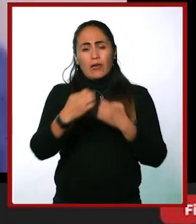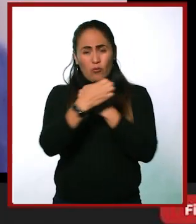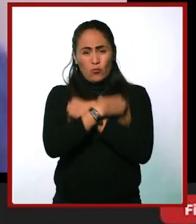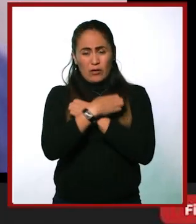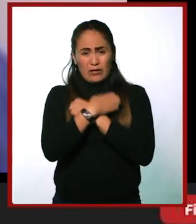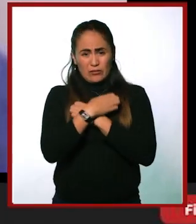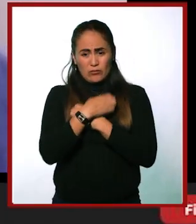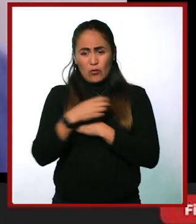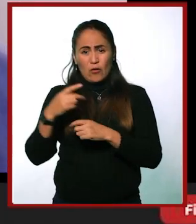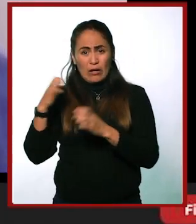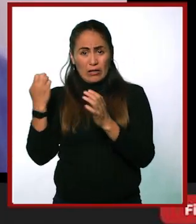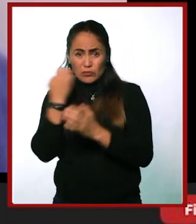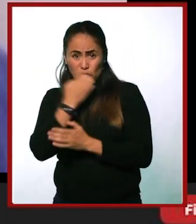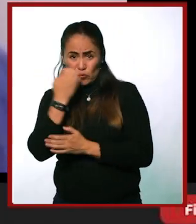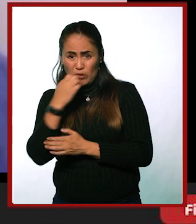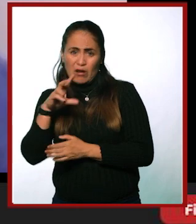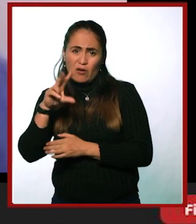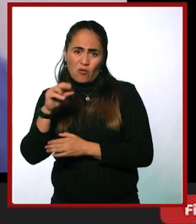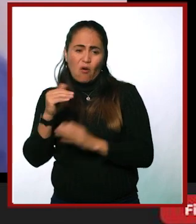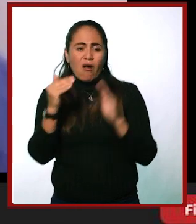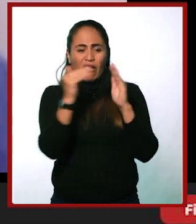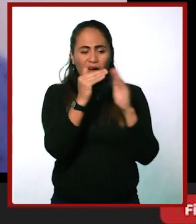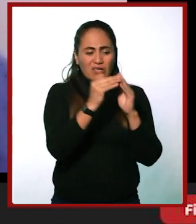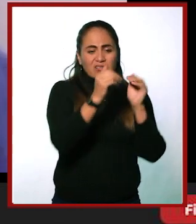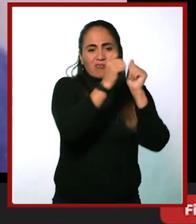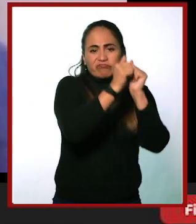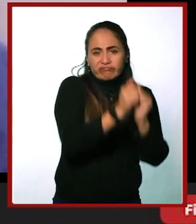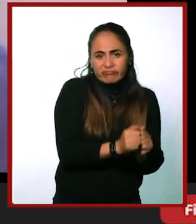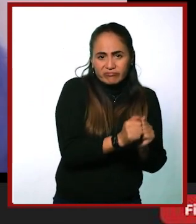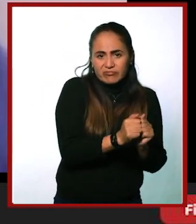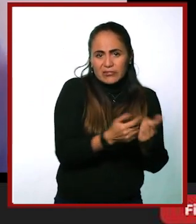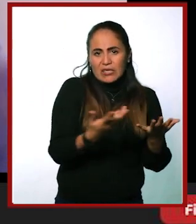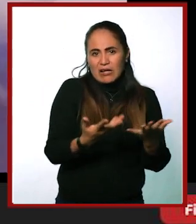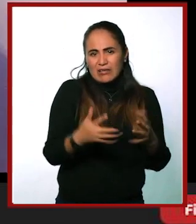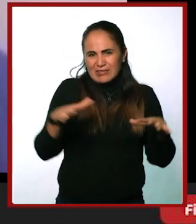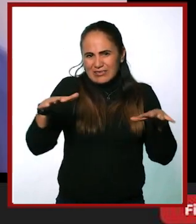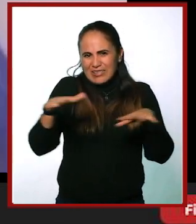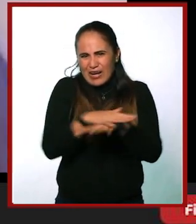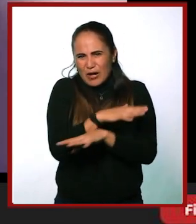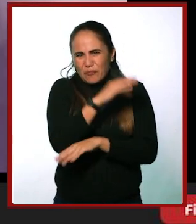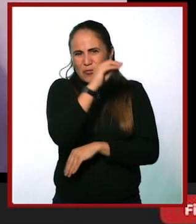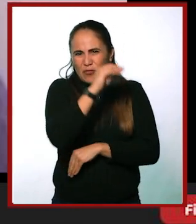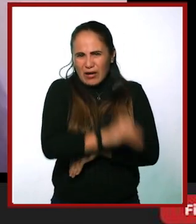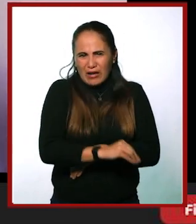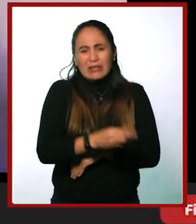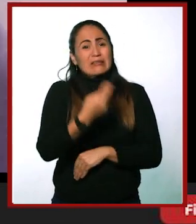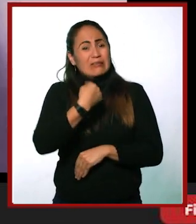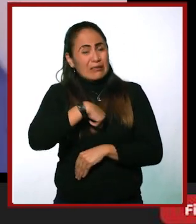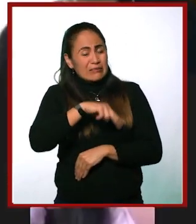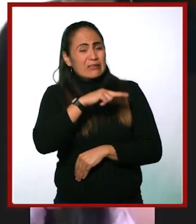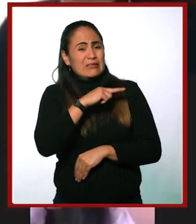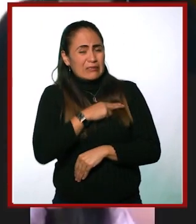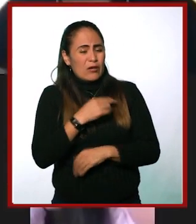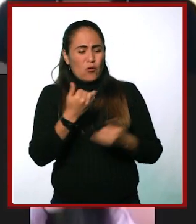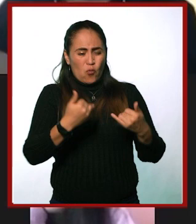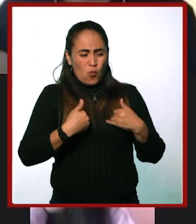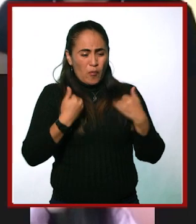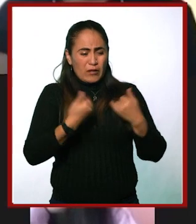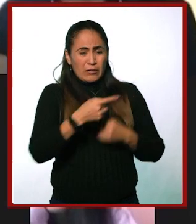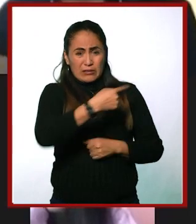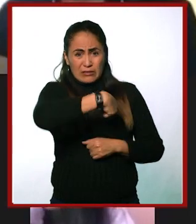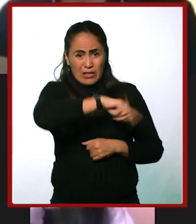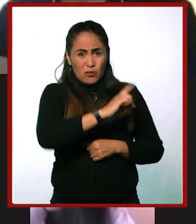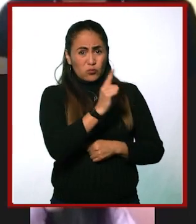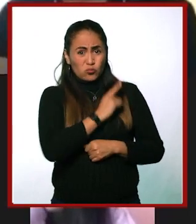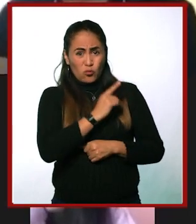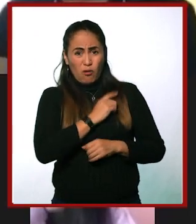la educación, hacia los hogares y las familias. Ahí hay que comenzar a entender que hay que acompañarlos a los jóvenes,